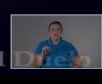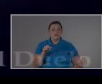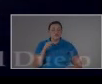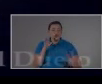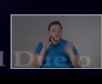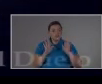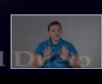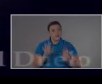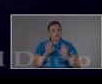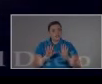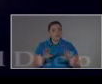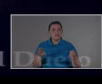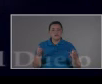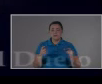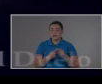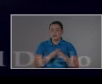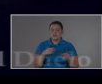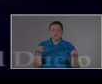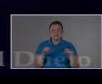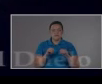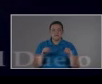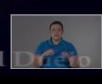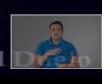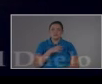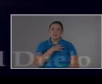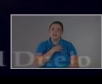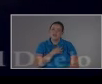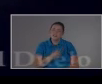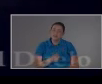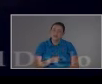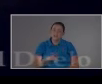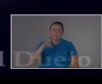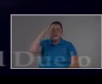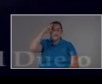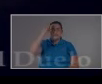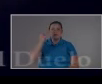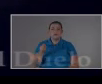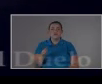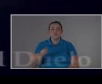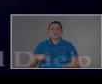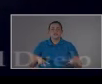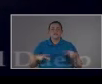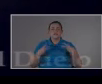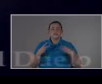nada. La tristeza, ¿por qué me pasa esto a mí?